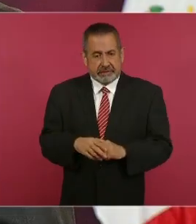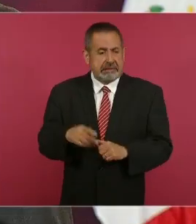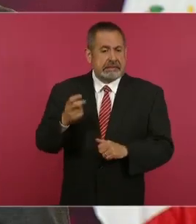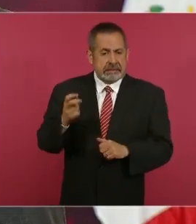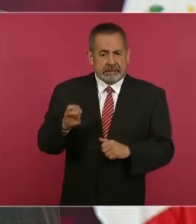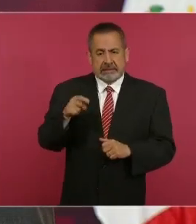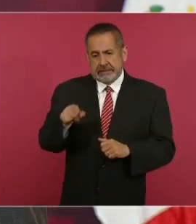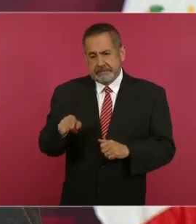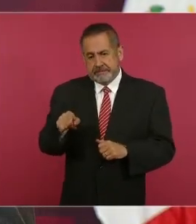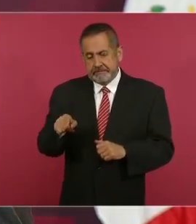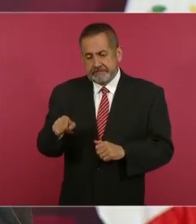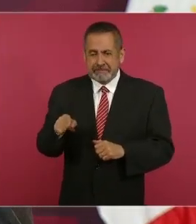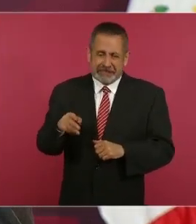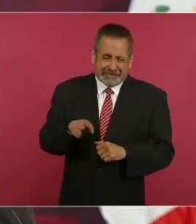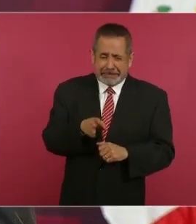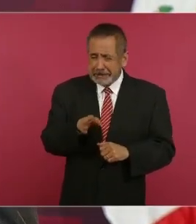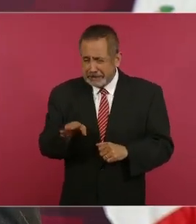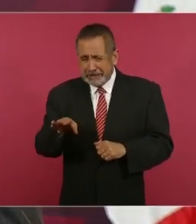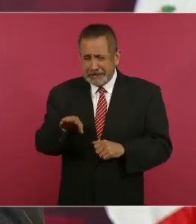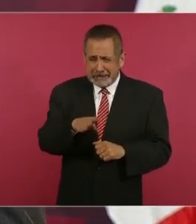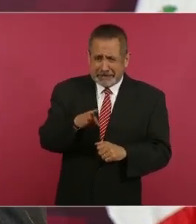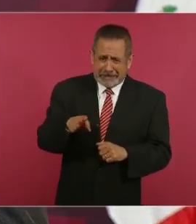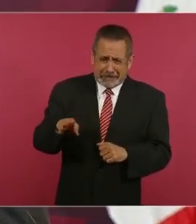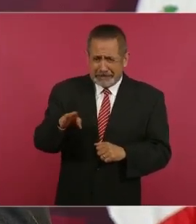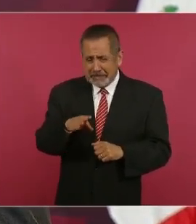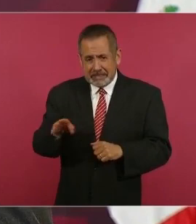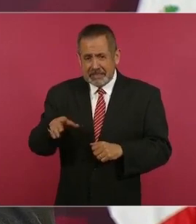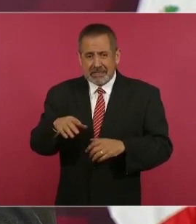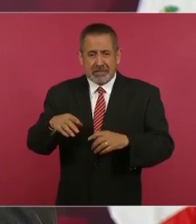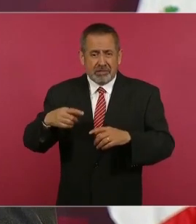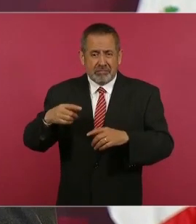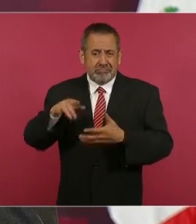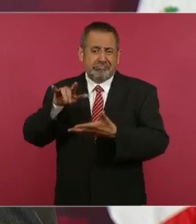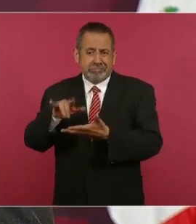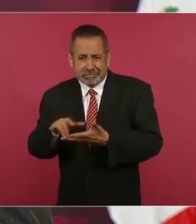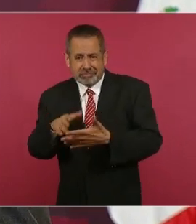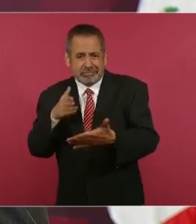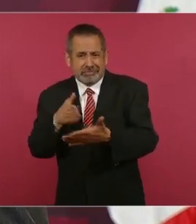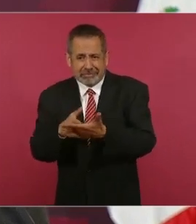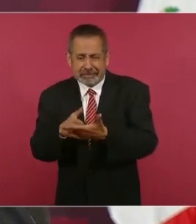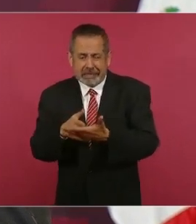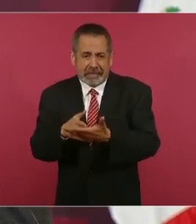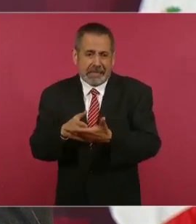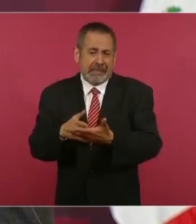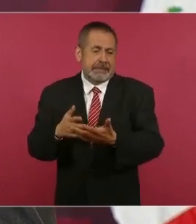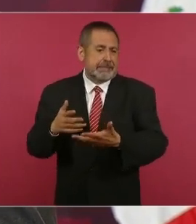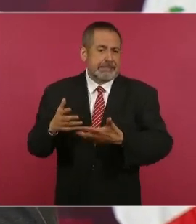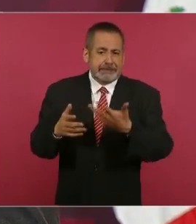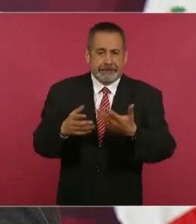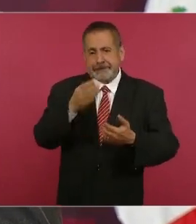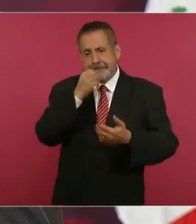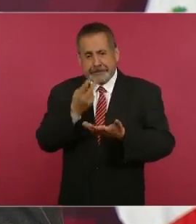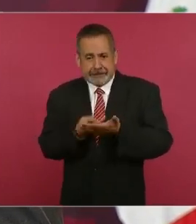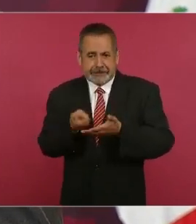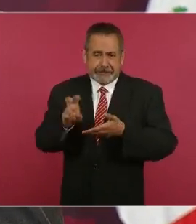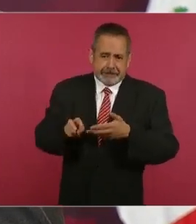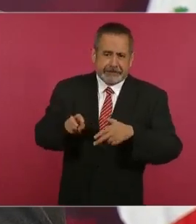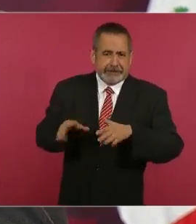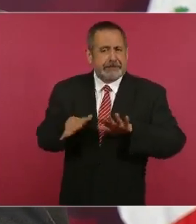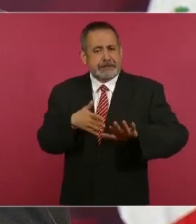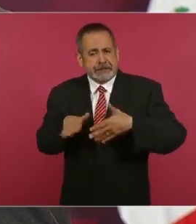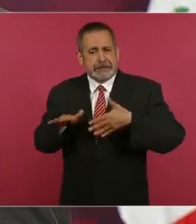ahí transitamos, nos atascamos, tuvimos que caminar a pie. La